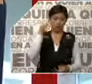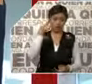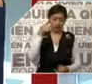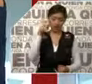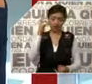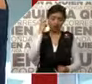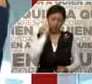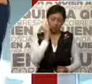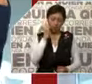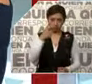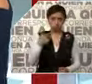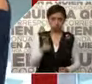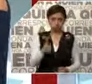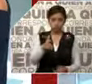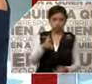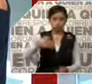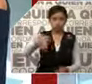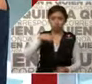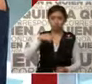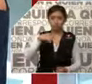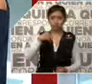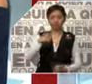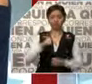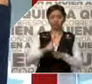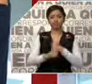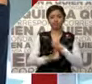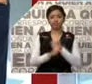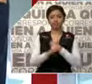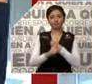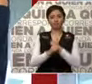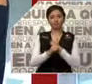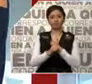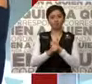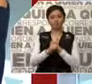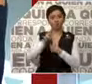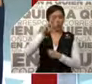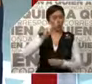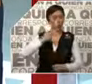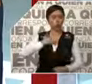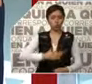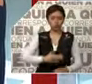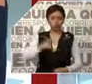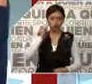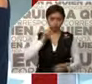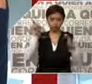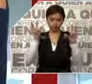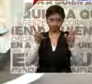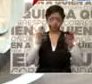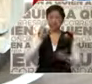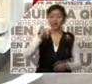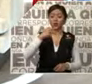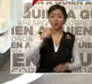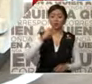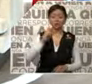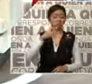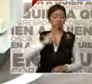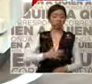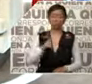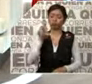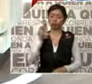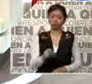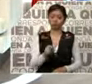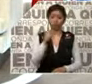bueno, ahora están padeciendo esta injusticia, como ellos lo llaman, por parte de las autoridades. Hay una injusticia que reportaron a través